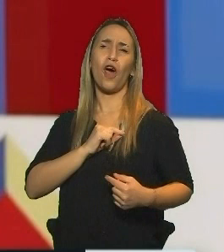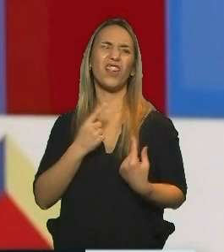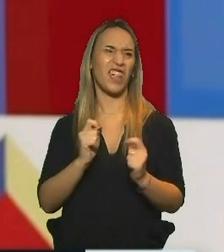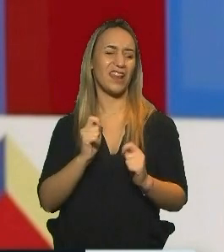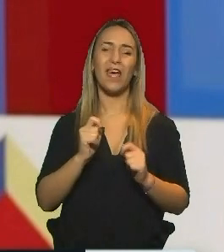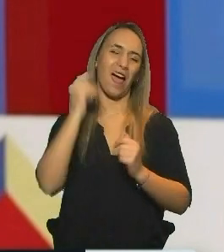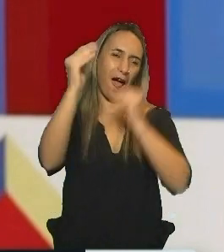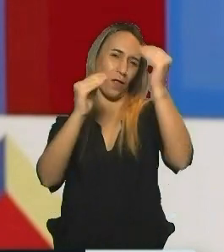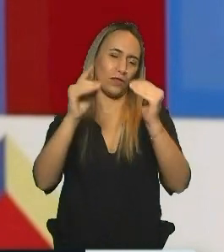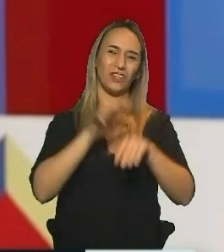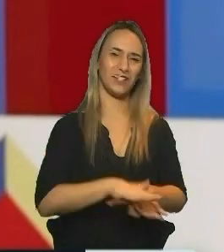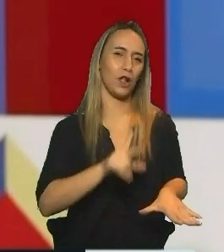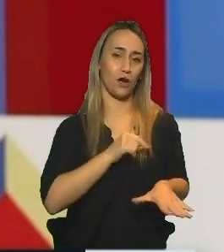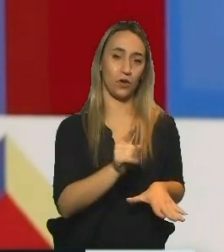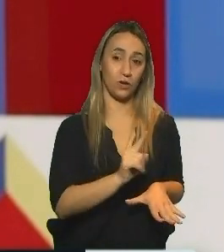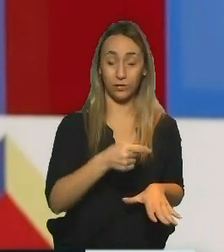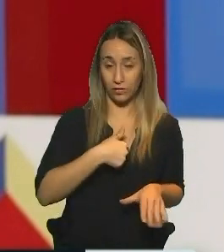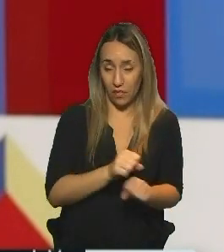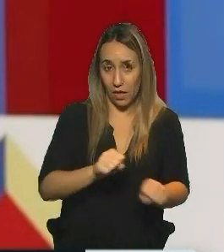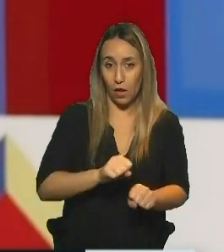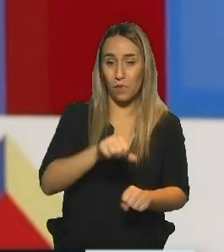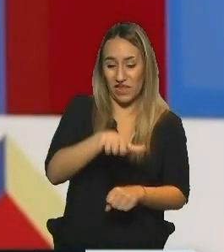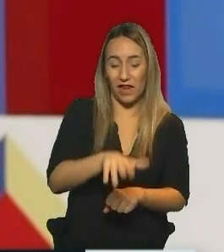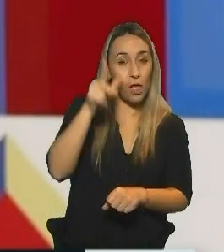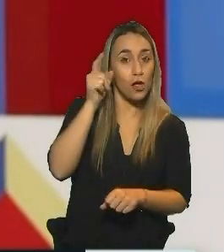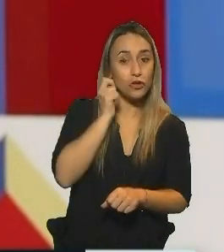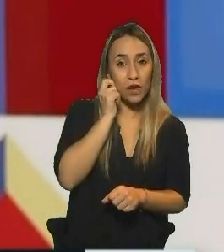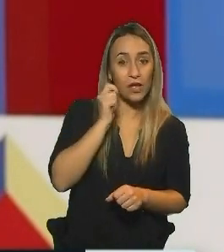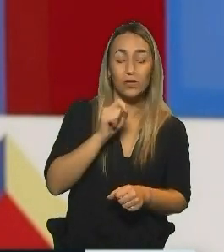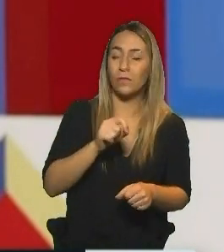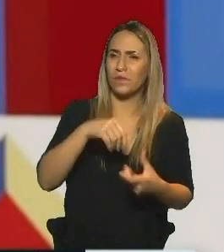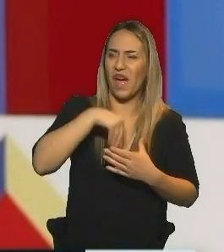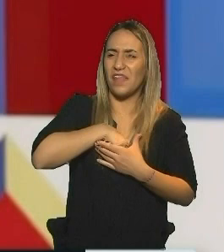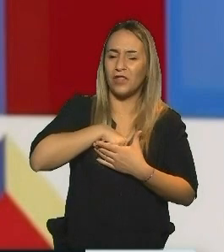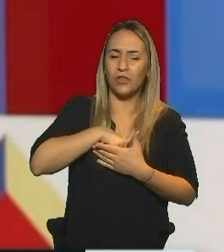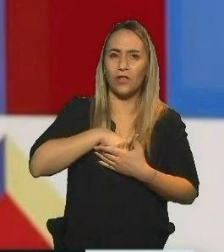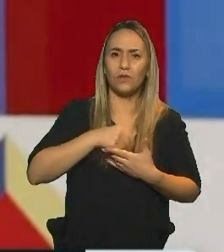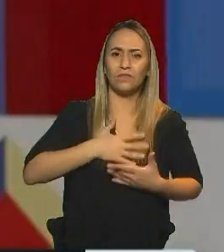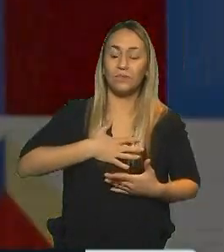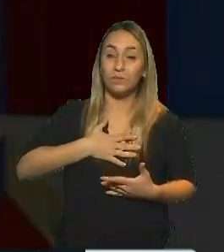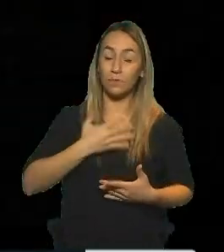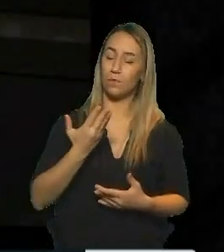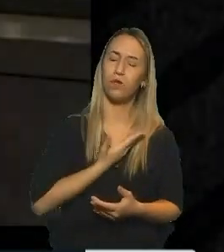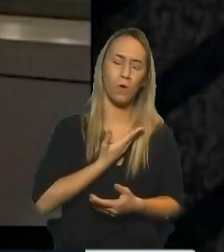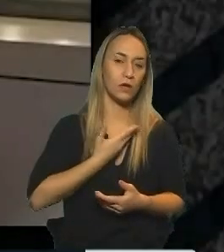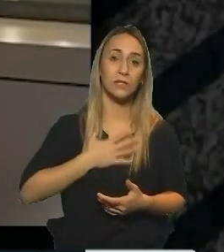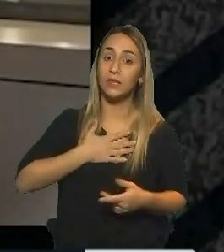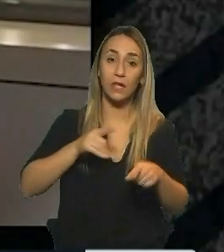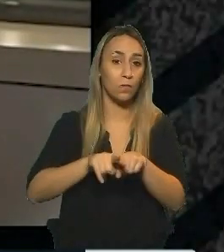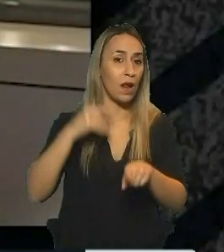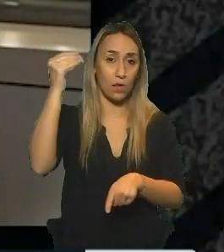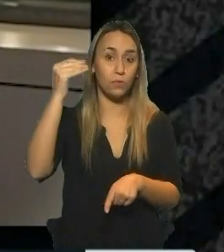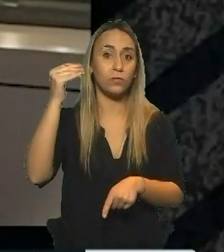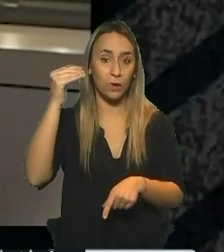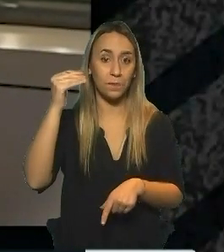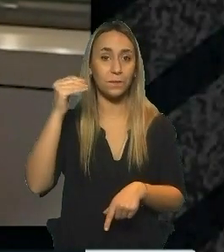no los niños. Dejé de ser de una nena de 8 años y me convertí en una mujer con los golpes que me dio la vida. Un vacío en